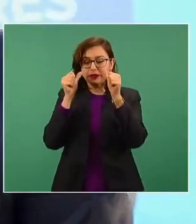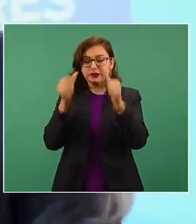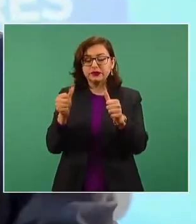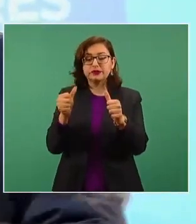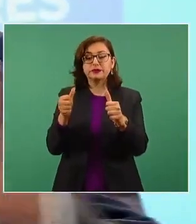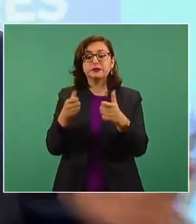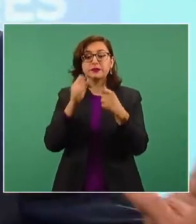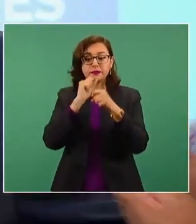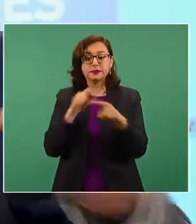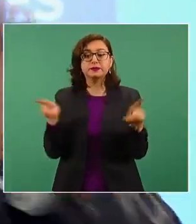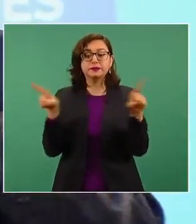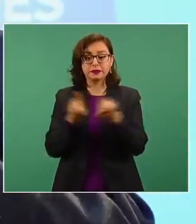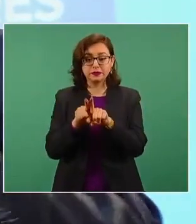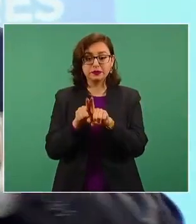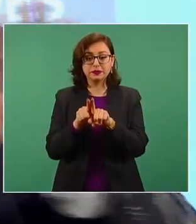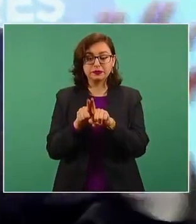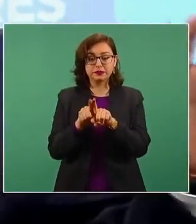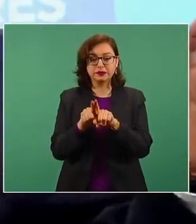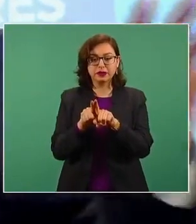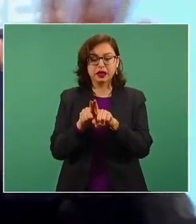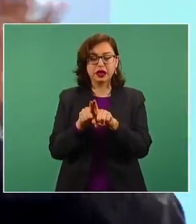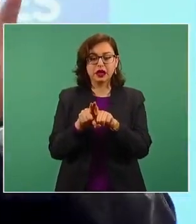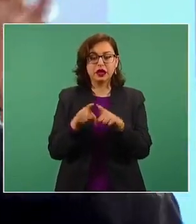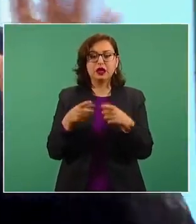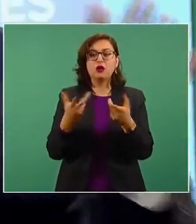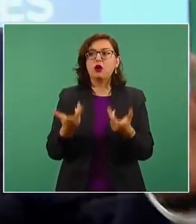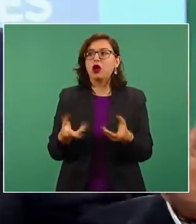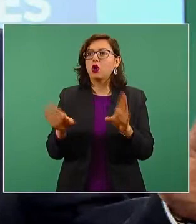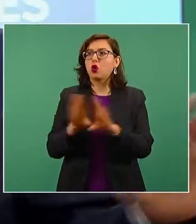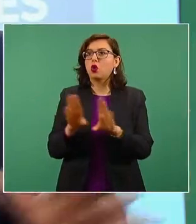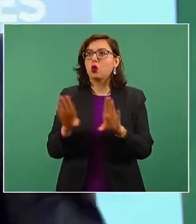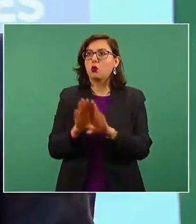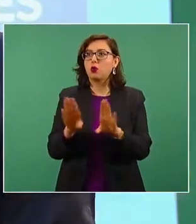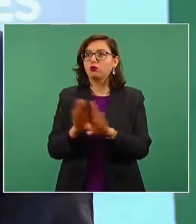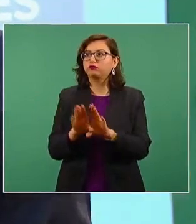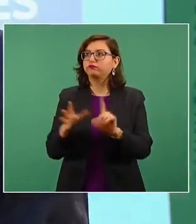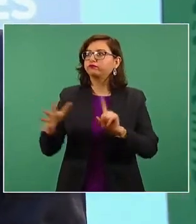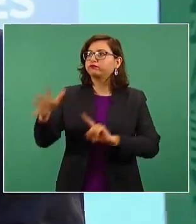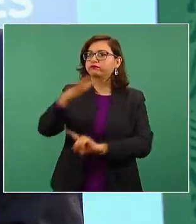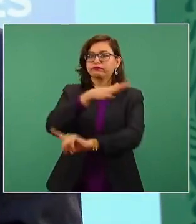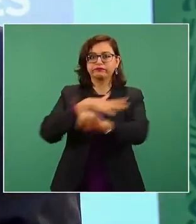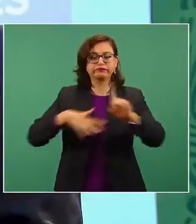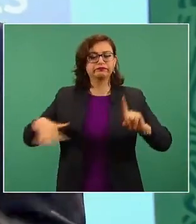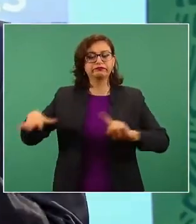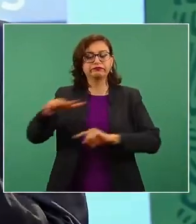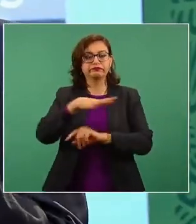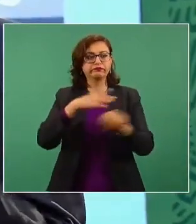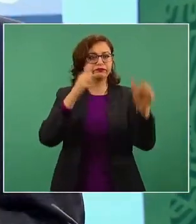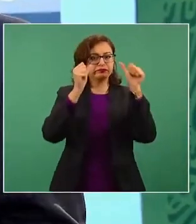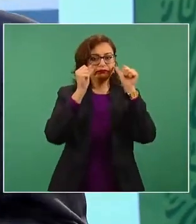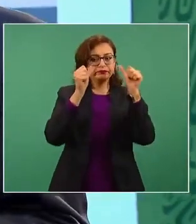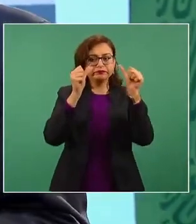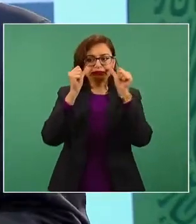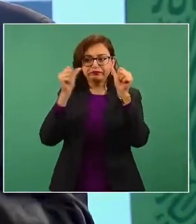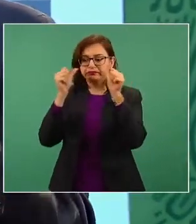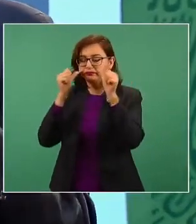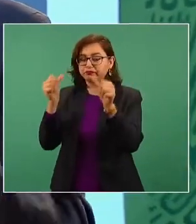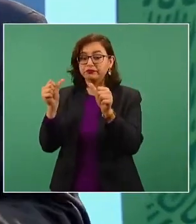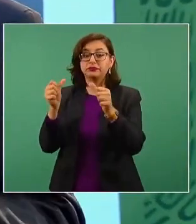y al mismo tiempo viendo el panorama general. Hay condiciones